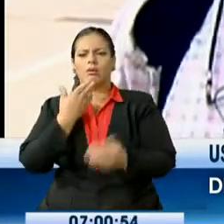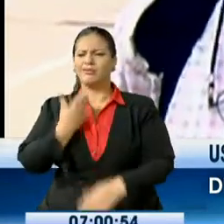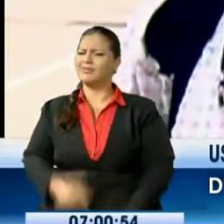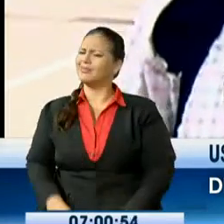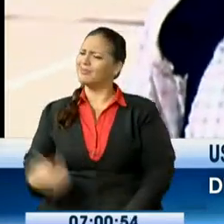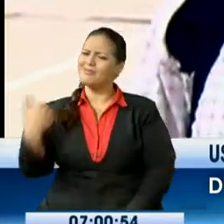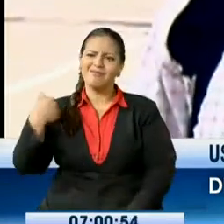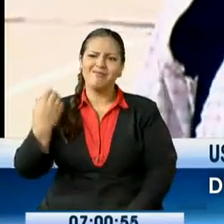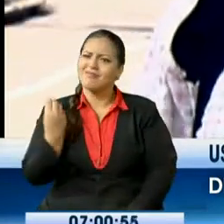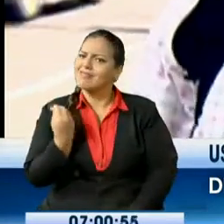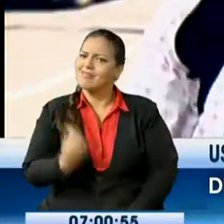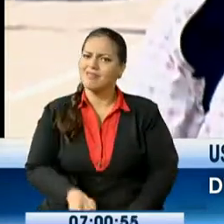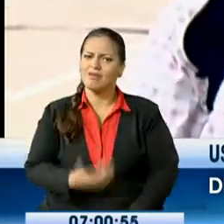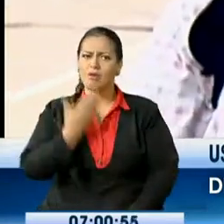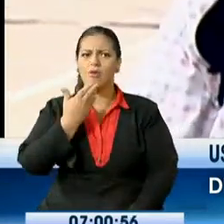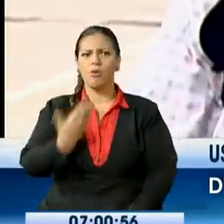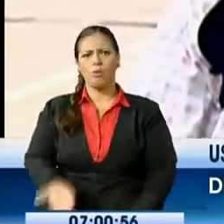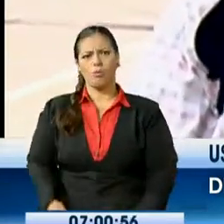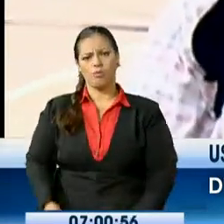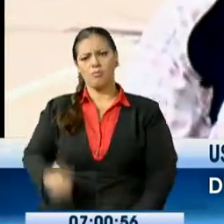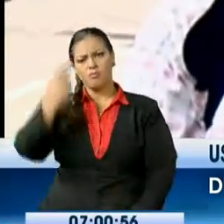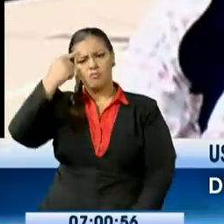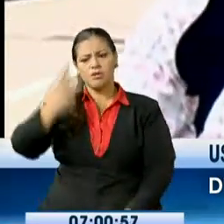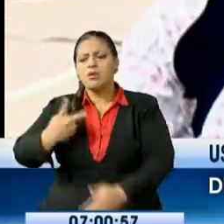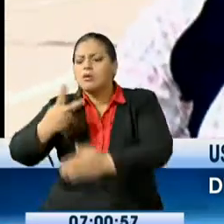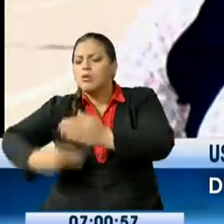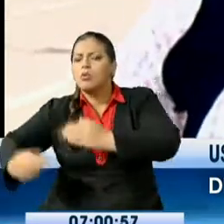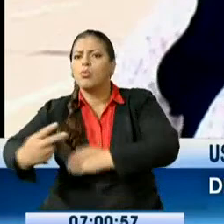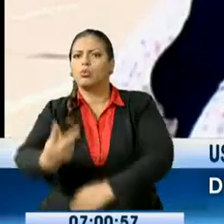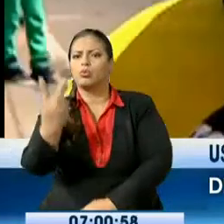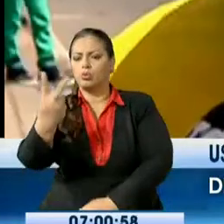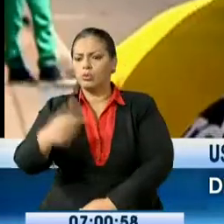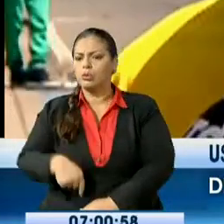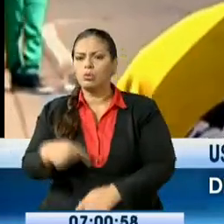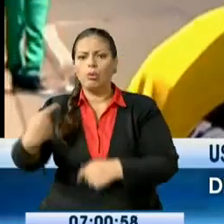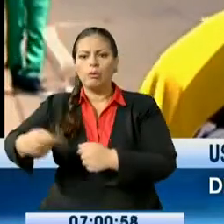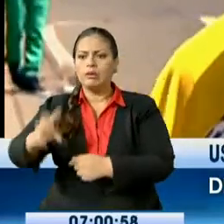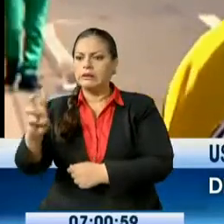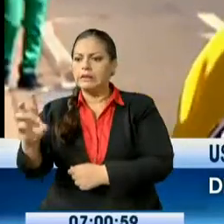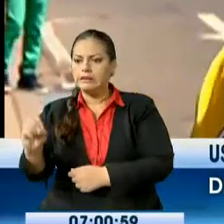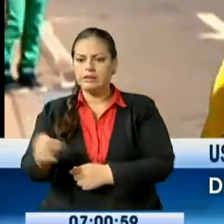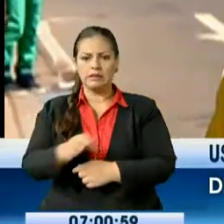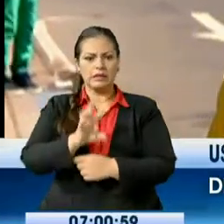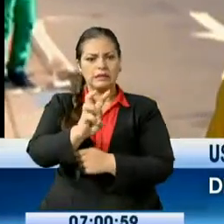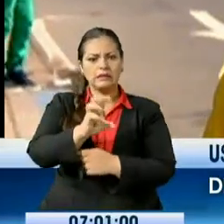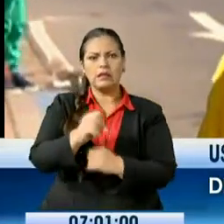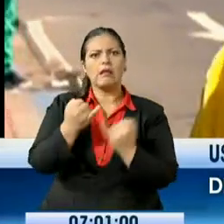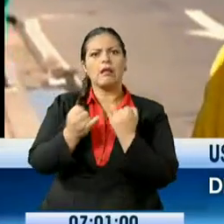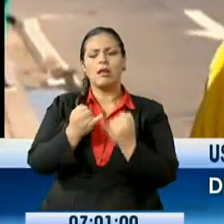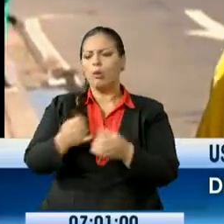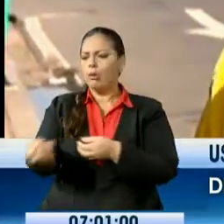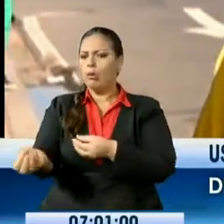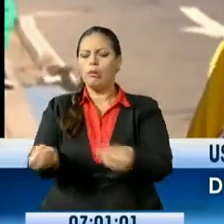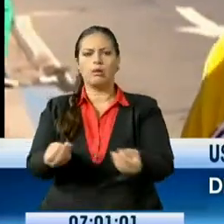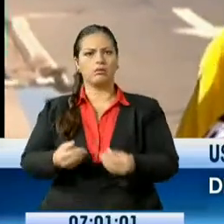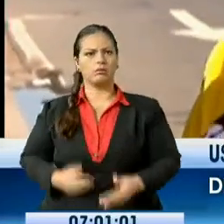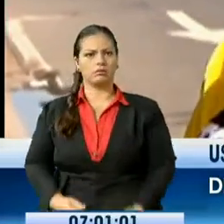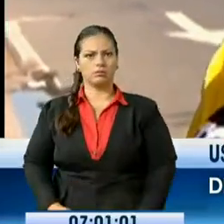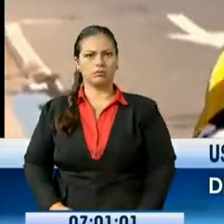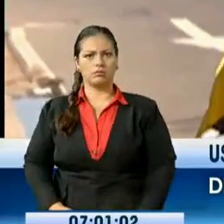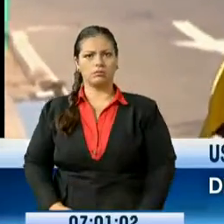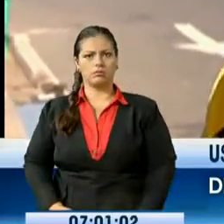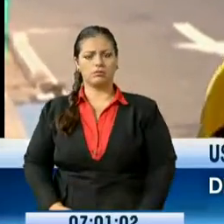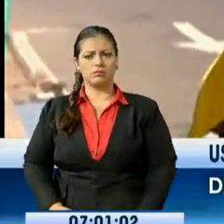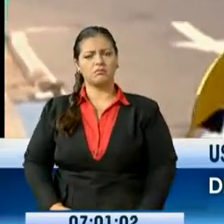dinero, simplemente por eso. O sea, si yo tengo dos hijos, tengo que darle ¿cuánto? 60 centavos. Si hay un mejoramiento, como ellos mismos dicen, podríamos decir que está bien